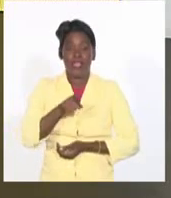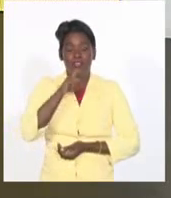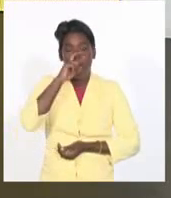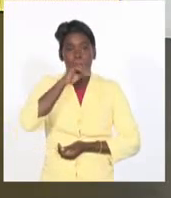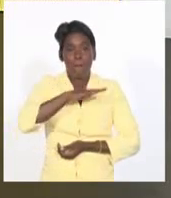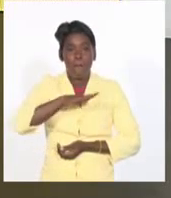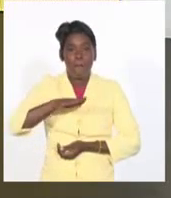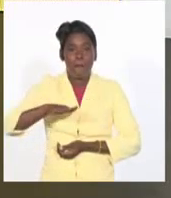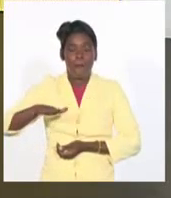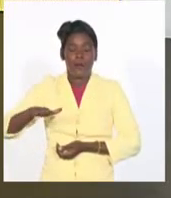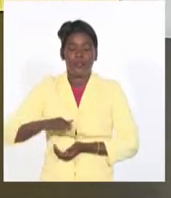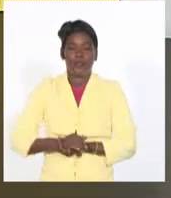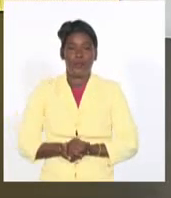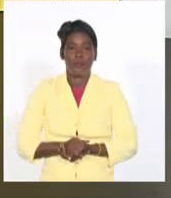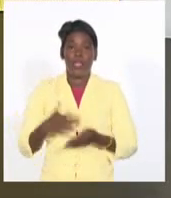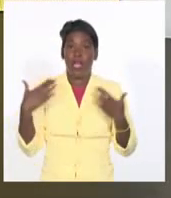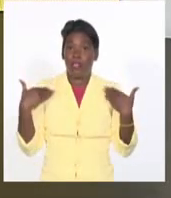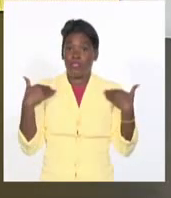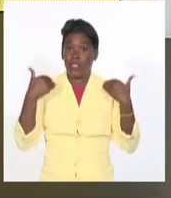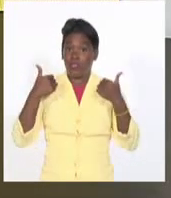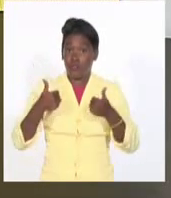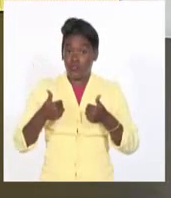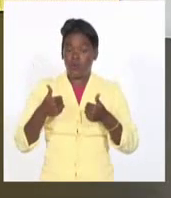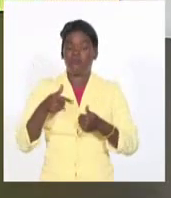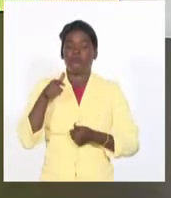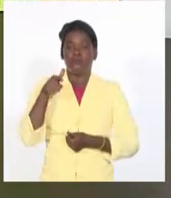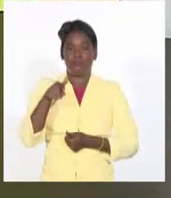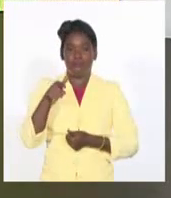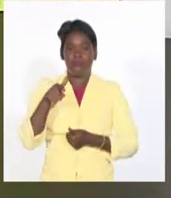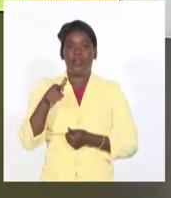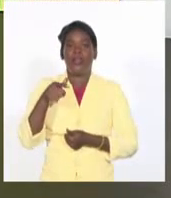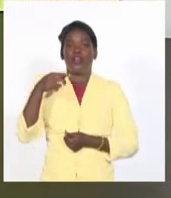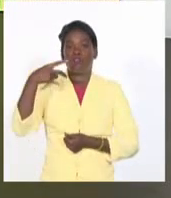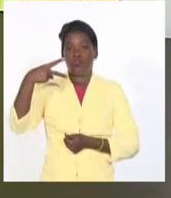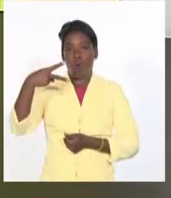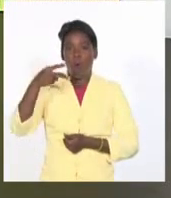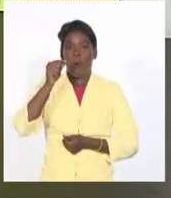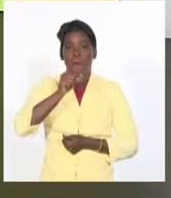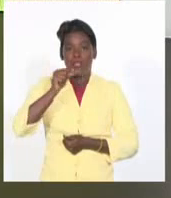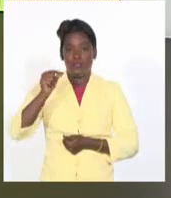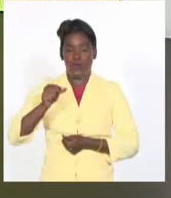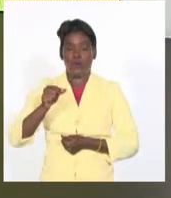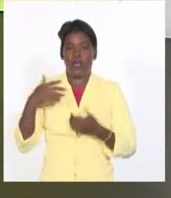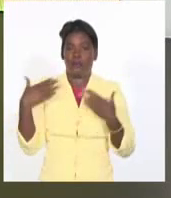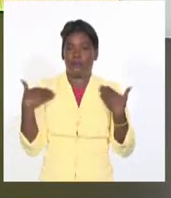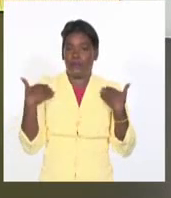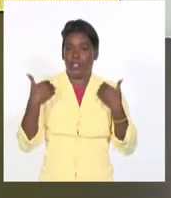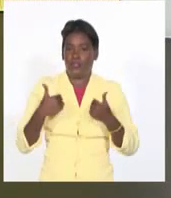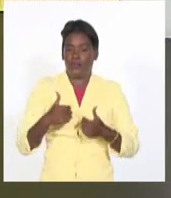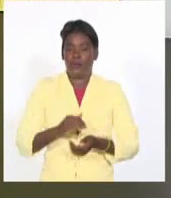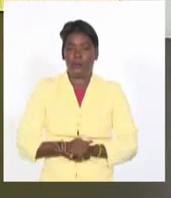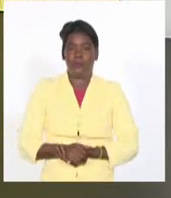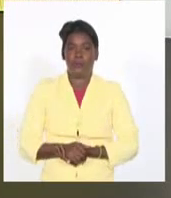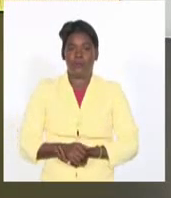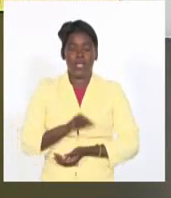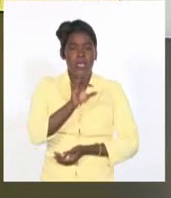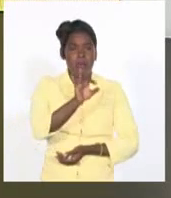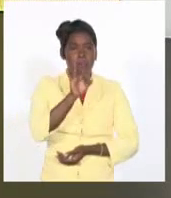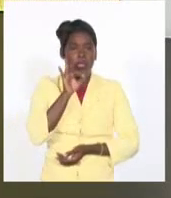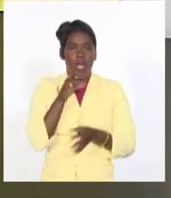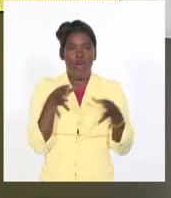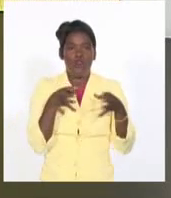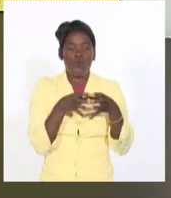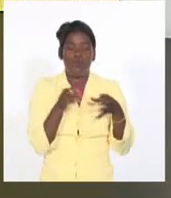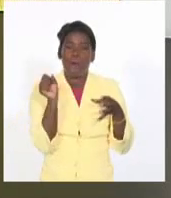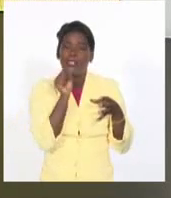con la dirección musical de Vicente Alejandro Trigo y la dirección artística de Osvaldo Doimadíos. Estarán invitados el coro diminuto